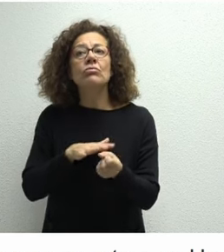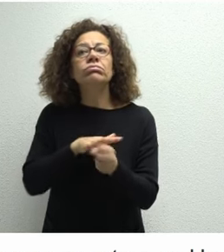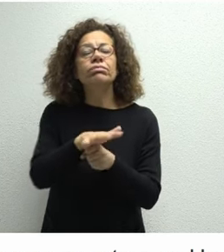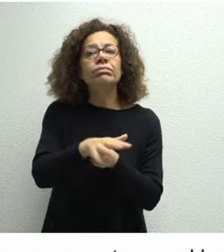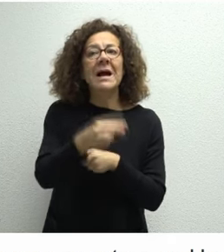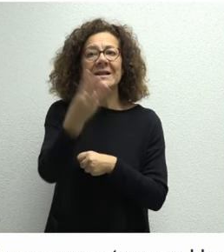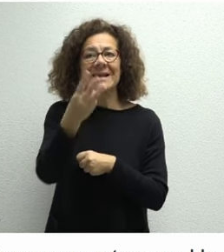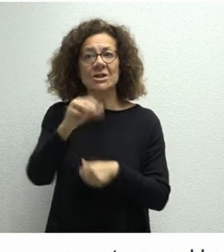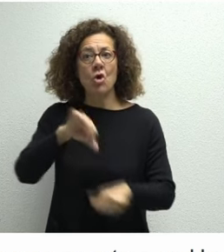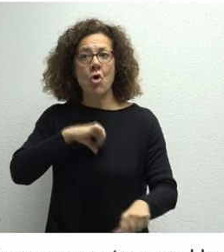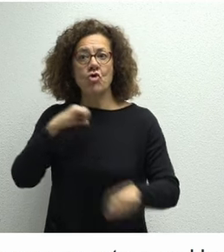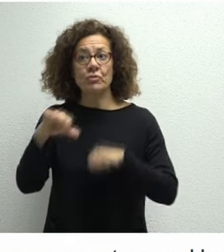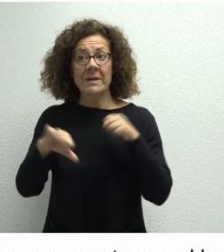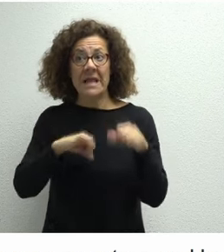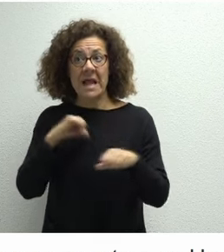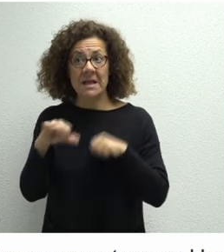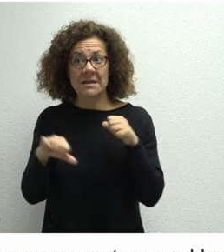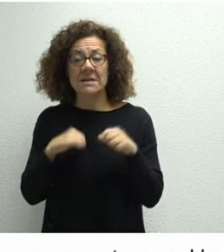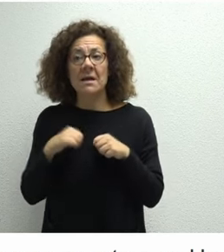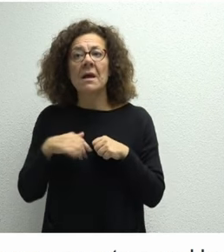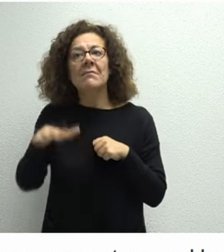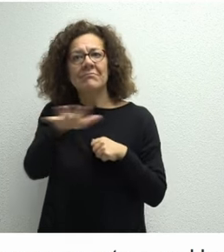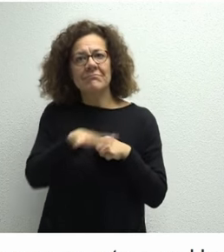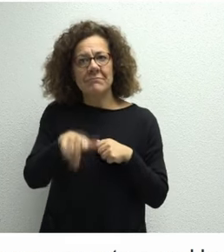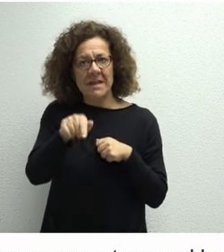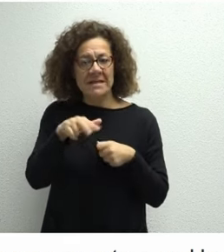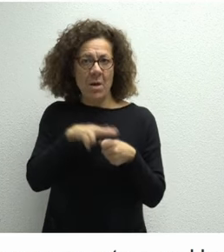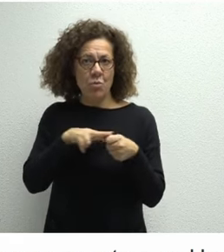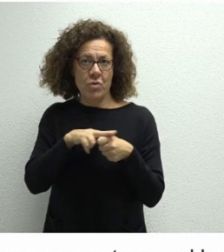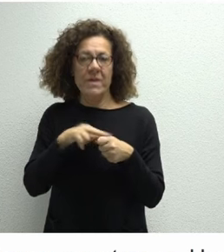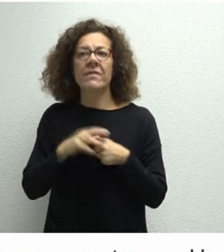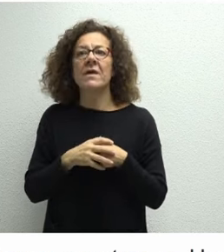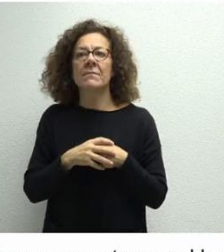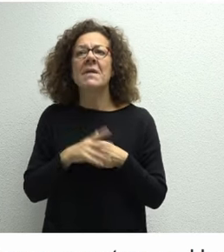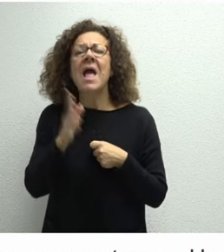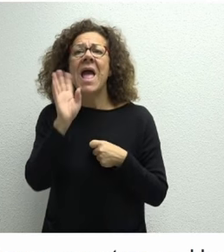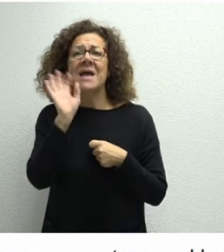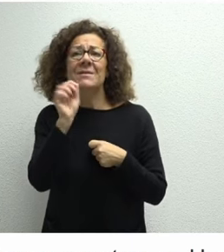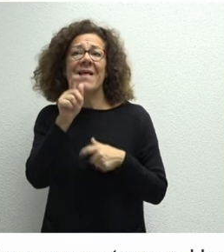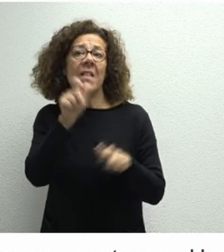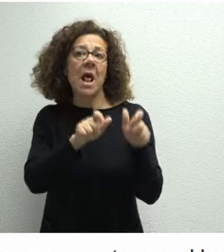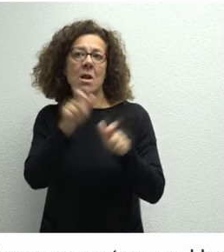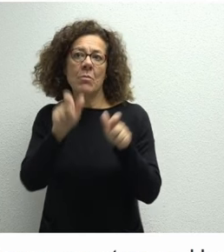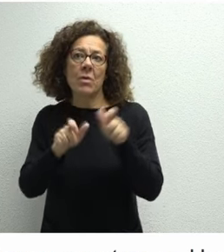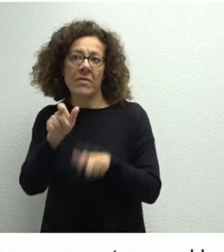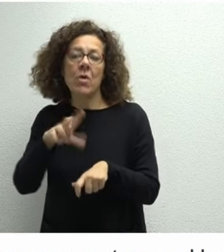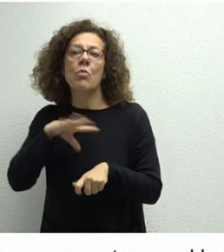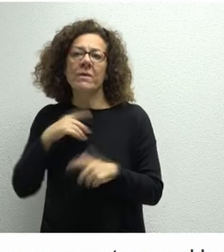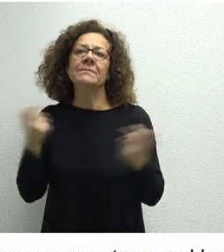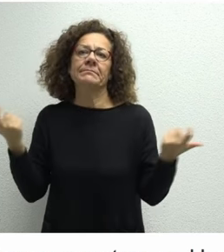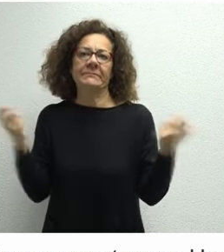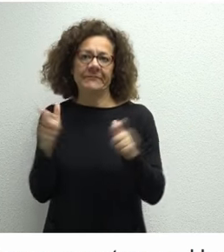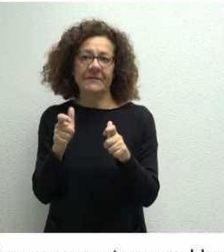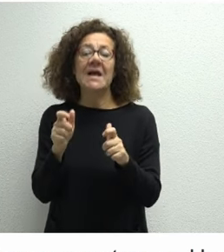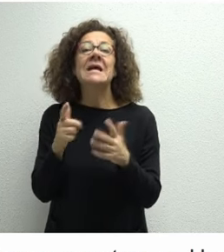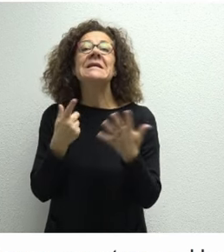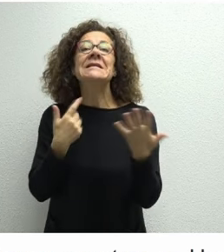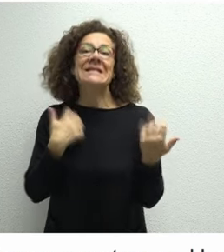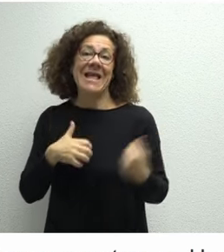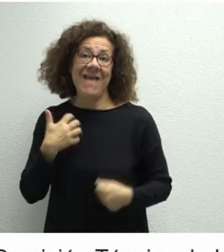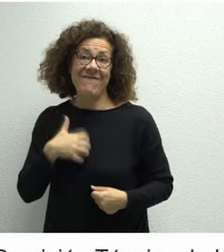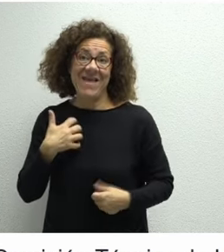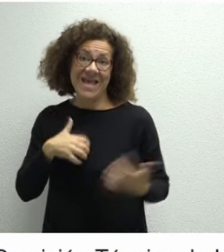los tres hospitales que están en la provincia Es verdad que la población quizás sea menor que la de Sevilla pero